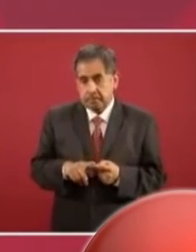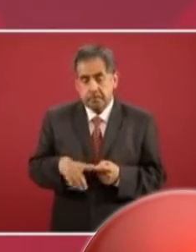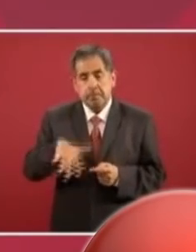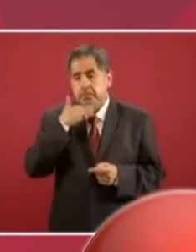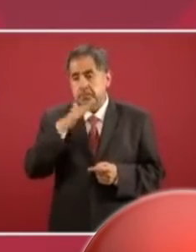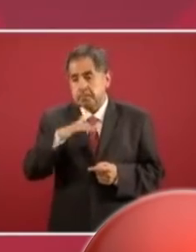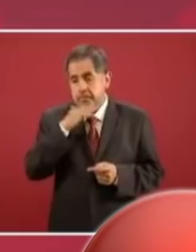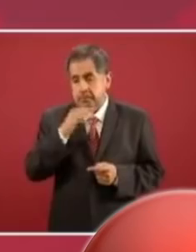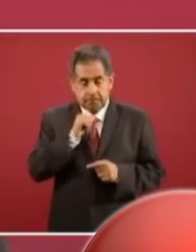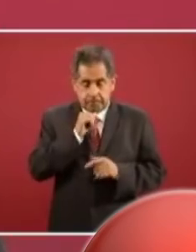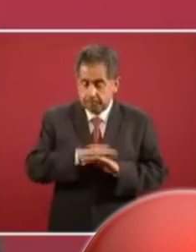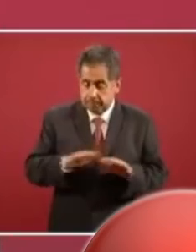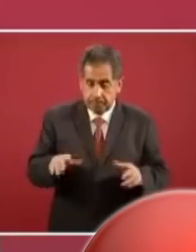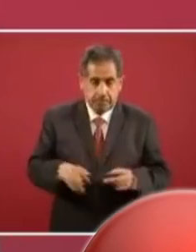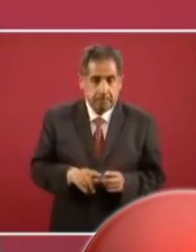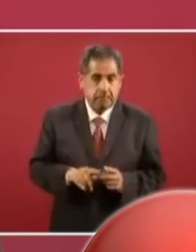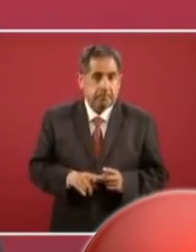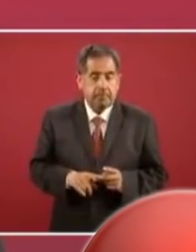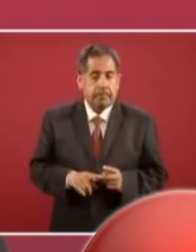corrupción,